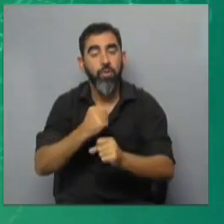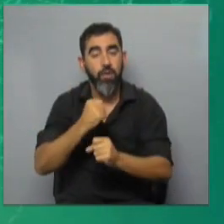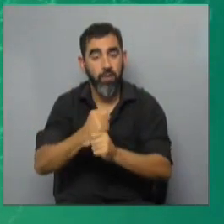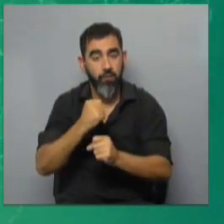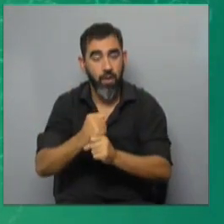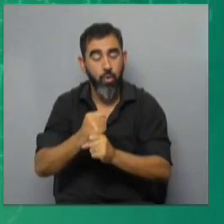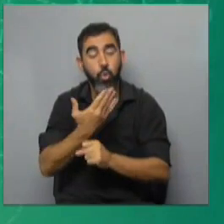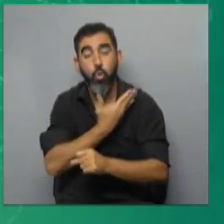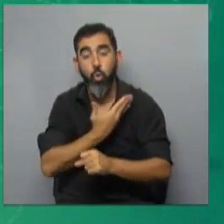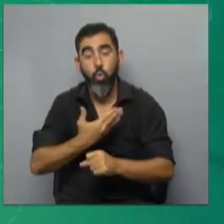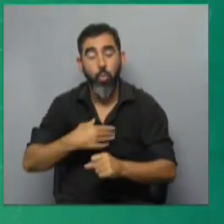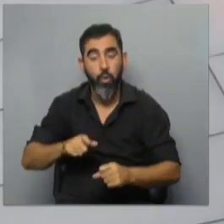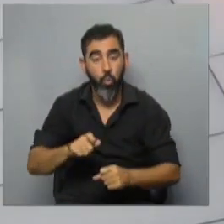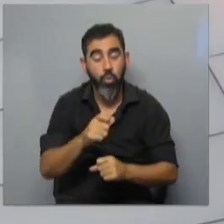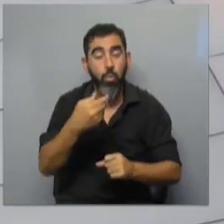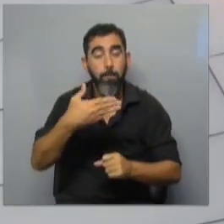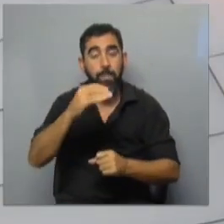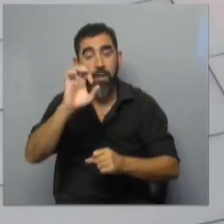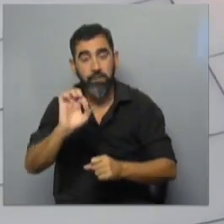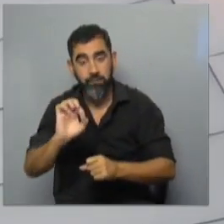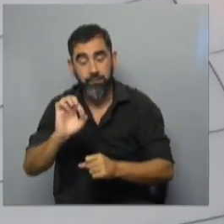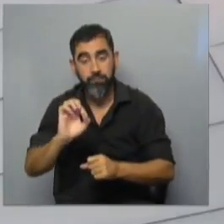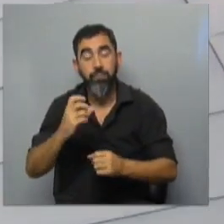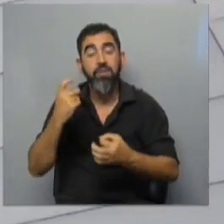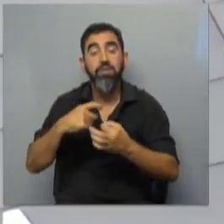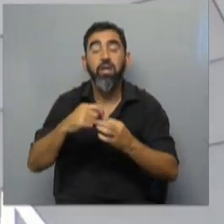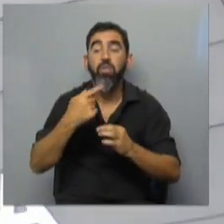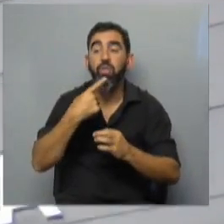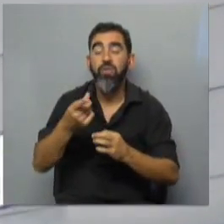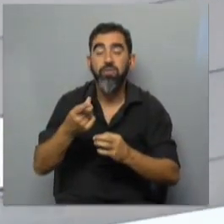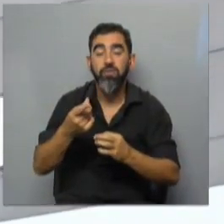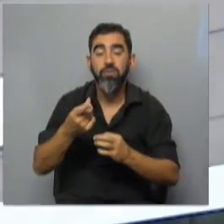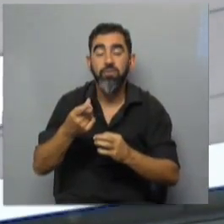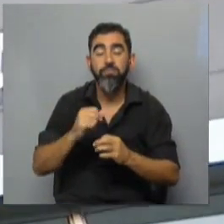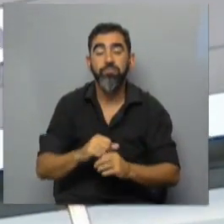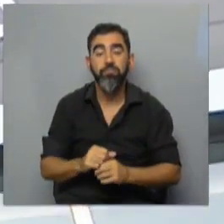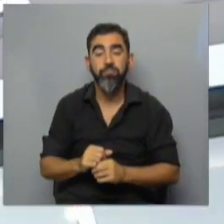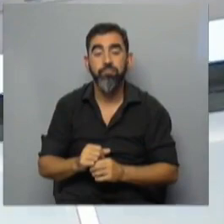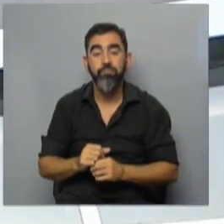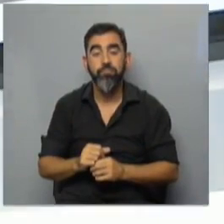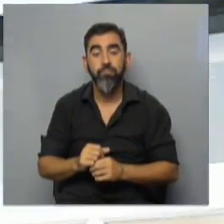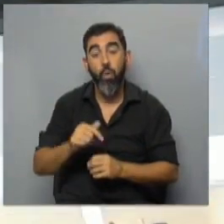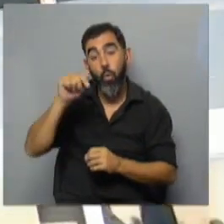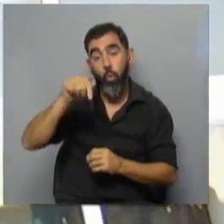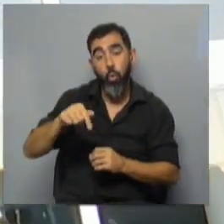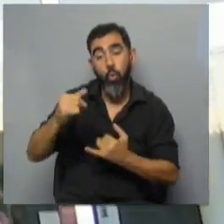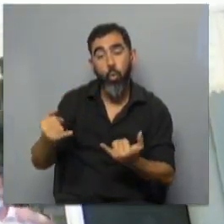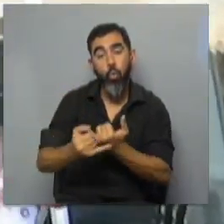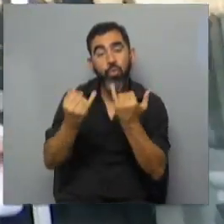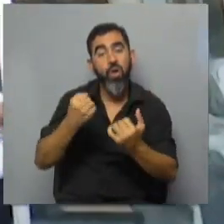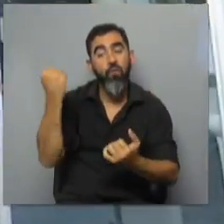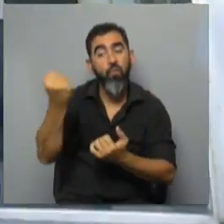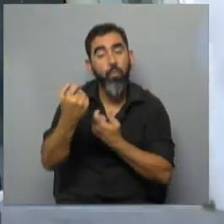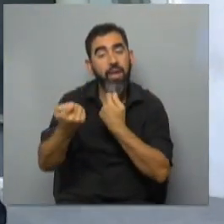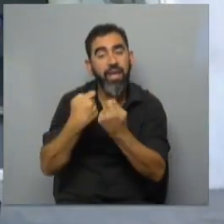poder judicial y bps fuentes del sindicato médico informaron a mb de noticias que hoy será un día clave en